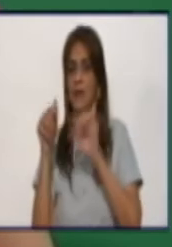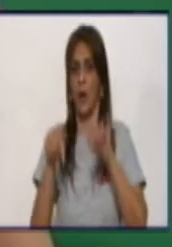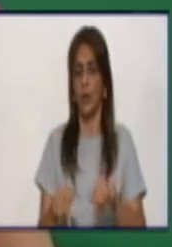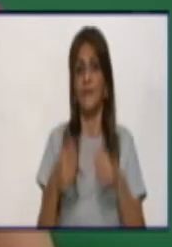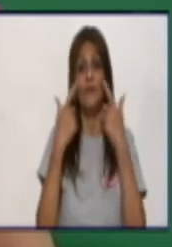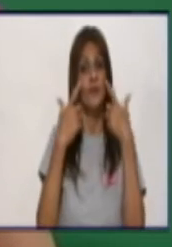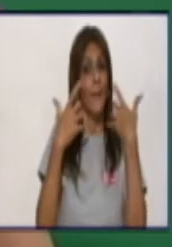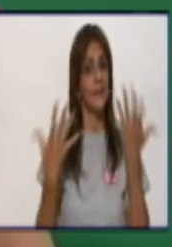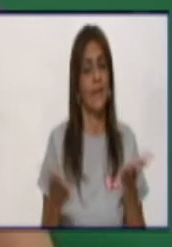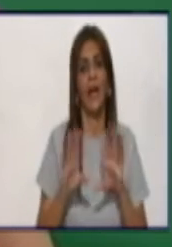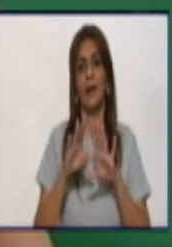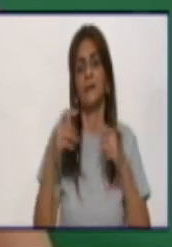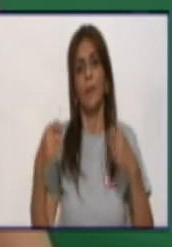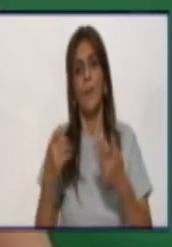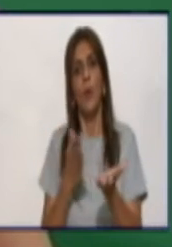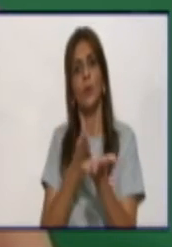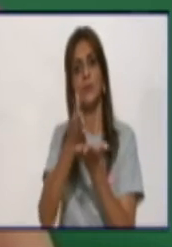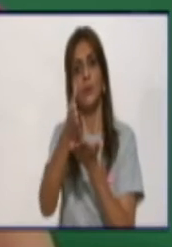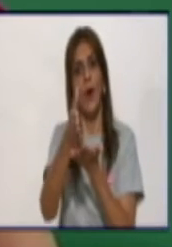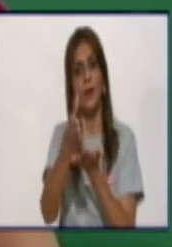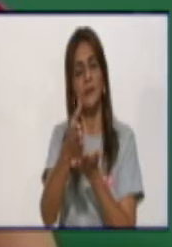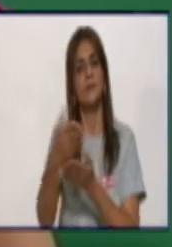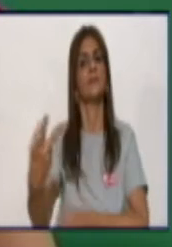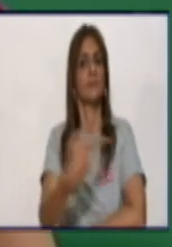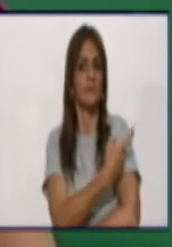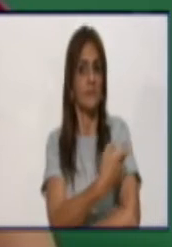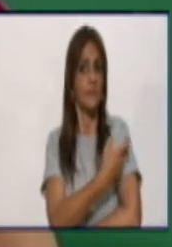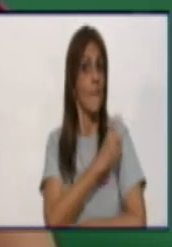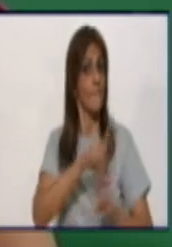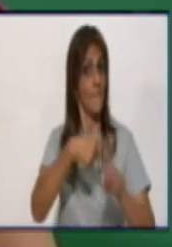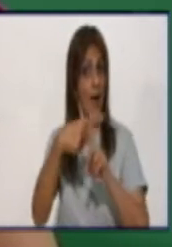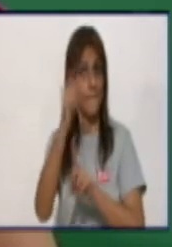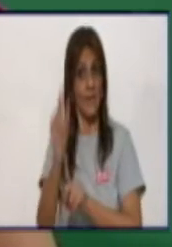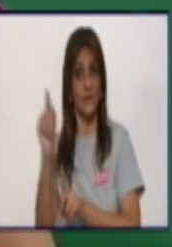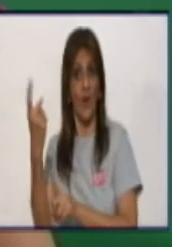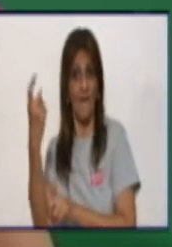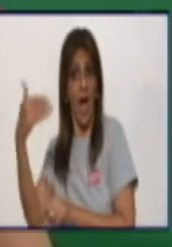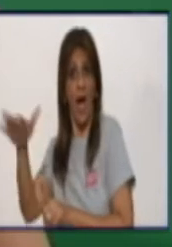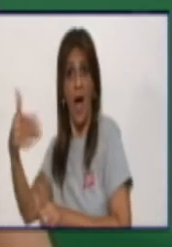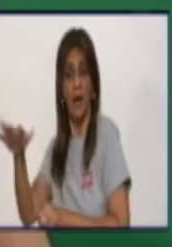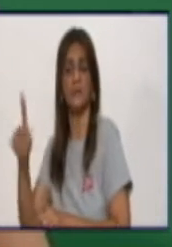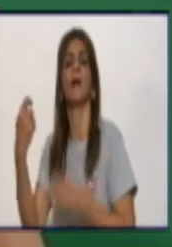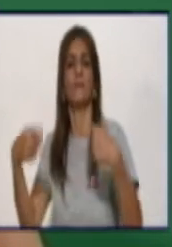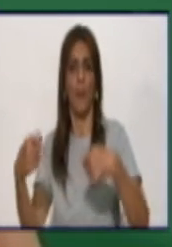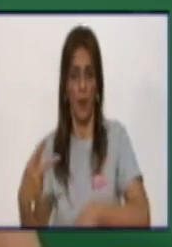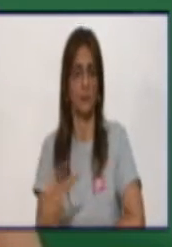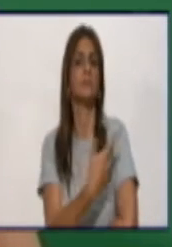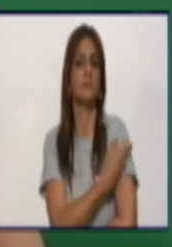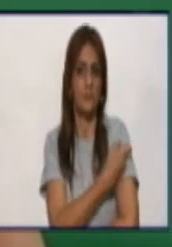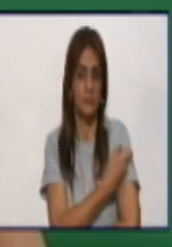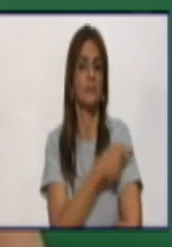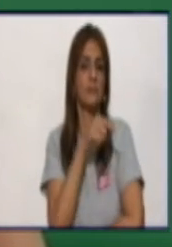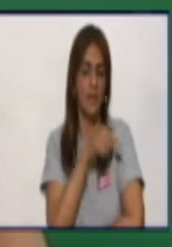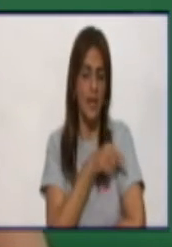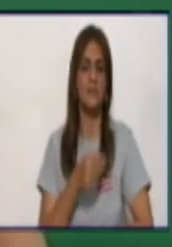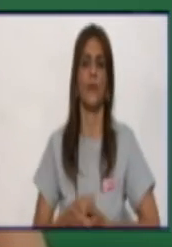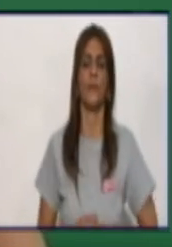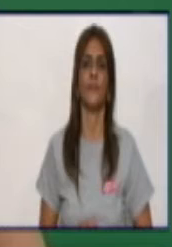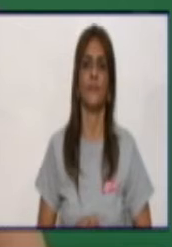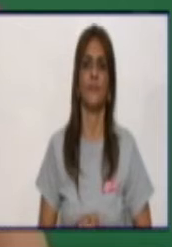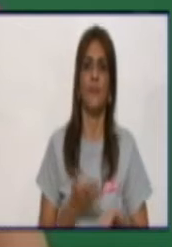sector tenemos seguir avanzando en la vacunación lo cual hoy nos va a seguir preparando y perdón nos va a seguir